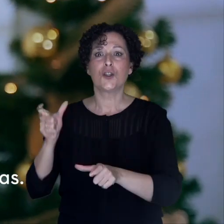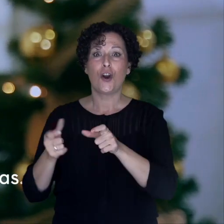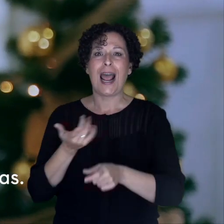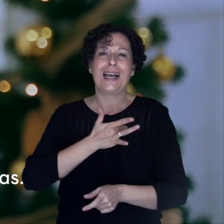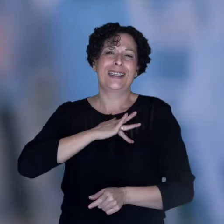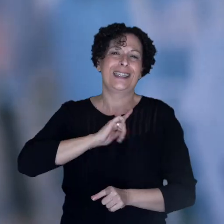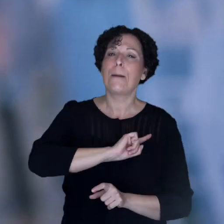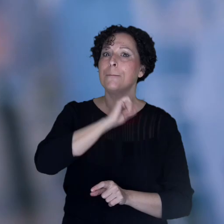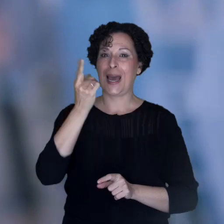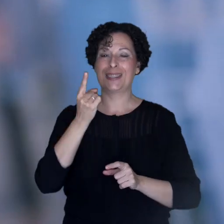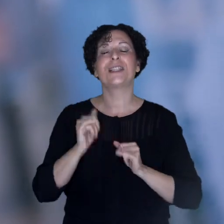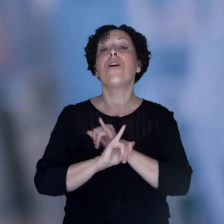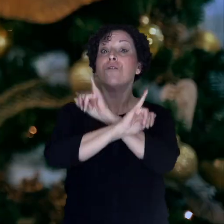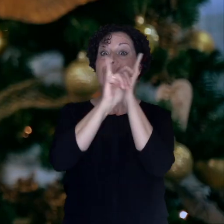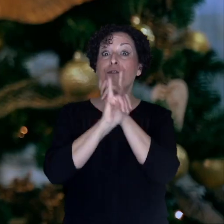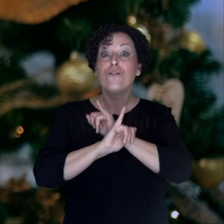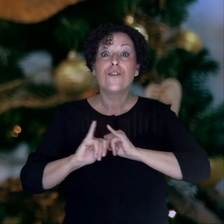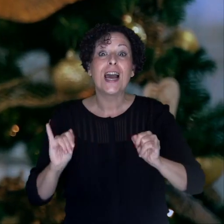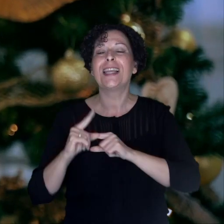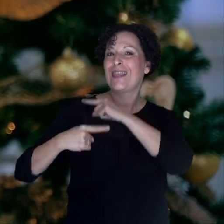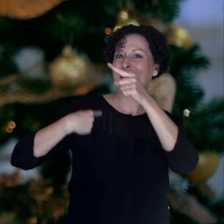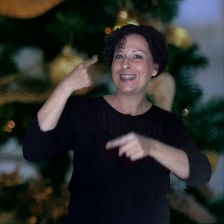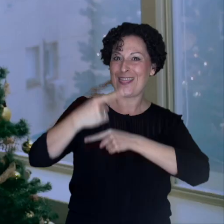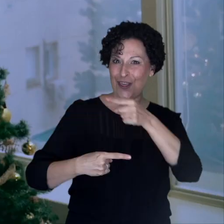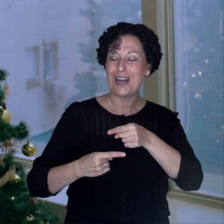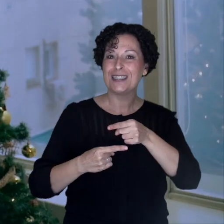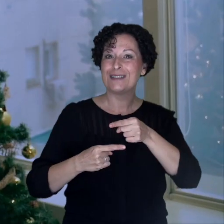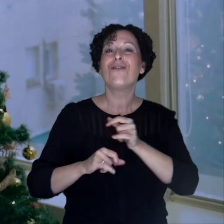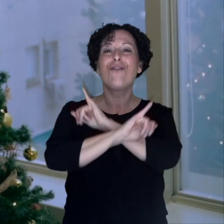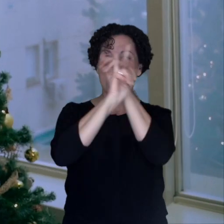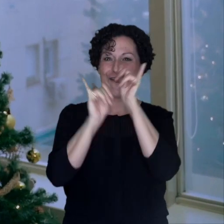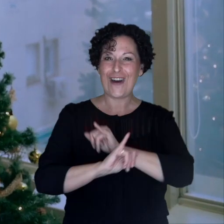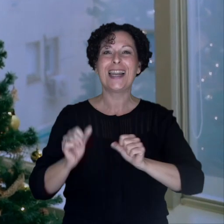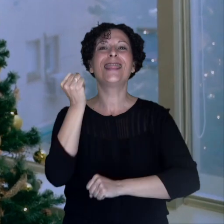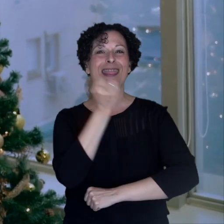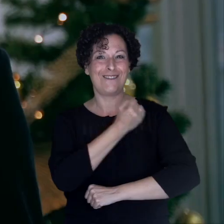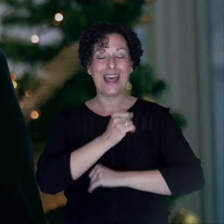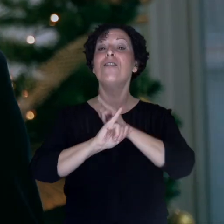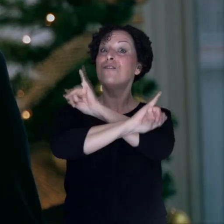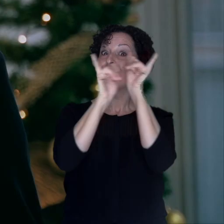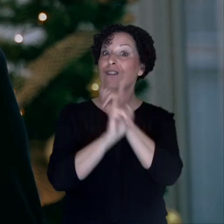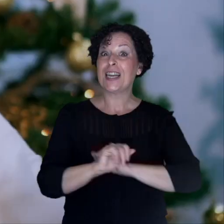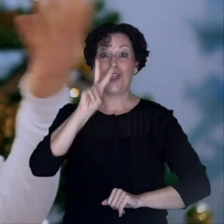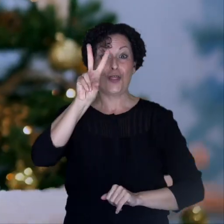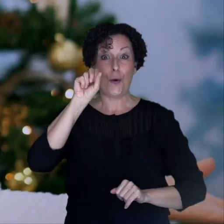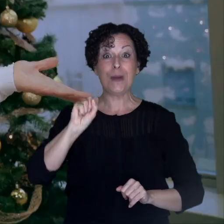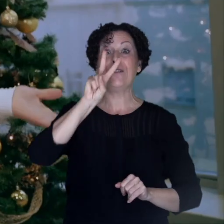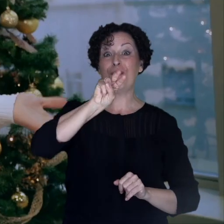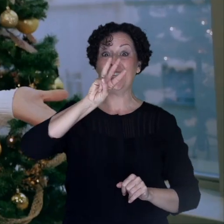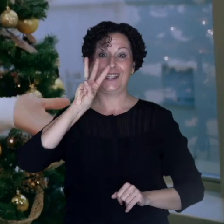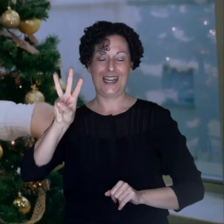más quieras. Te deseamos unas fiestas llenas de tradiciones. Te deseamos felices tradiciones. ¡Feliz Navidad!